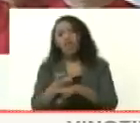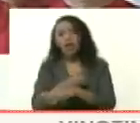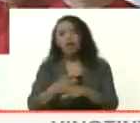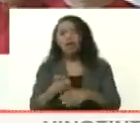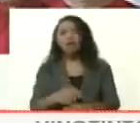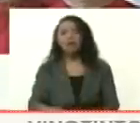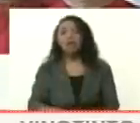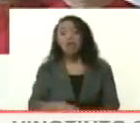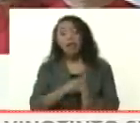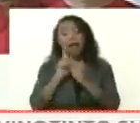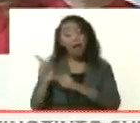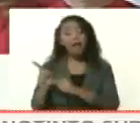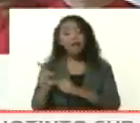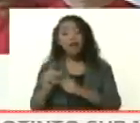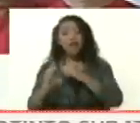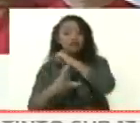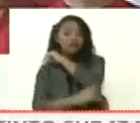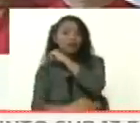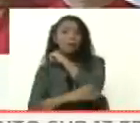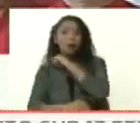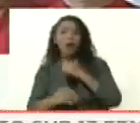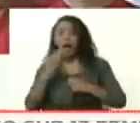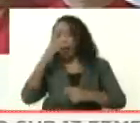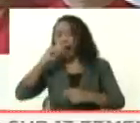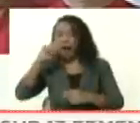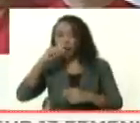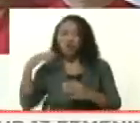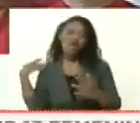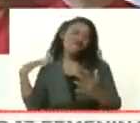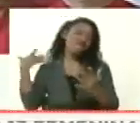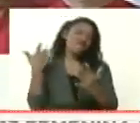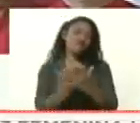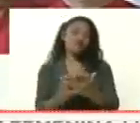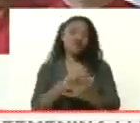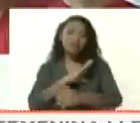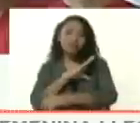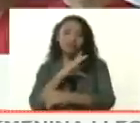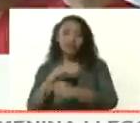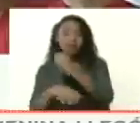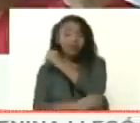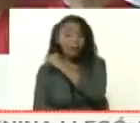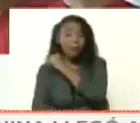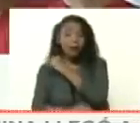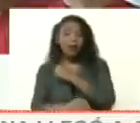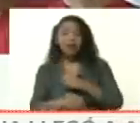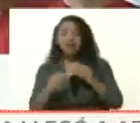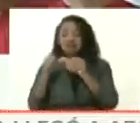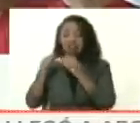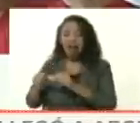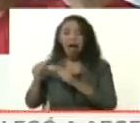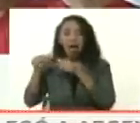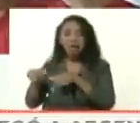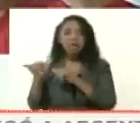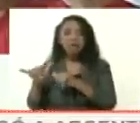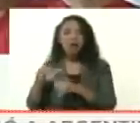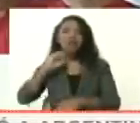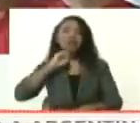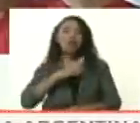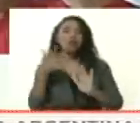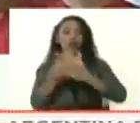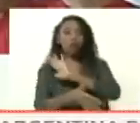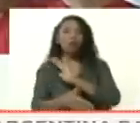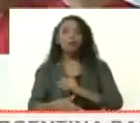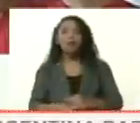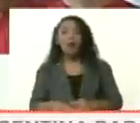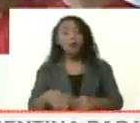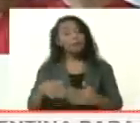Y aquellos que estafaron al país durante años, se quedarán en la historia. Se quedarán en la historia. Los